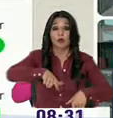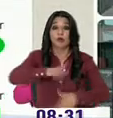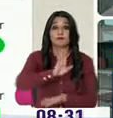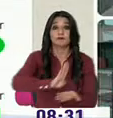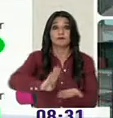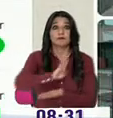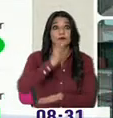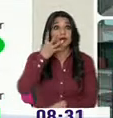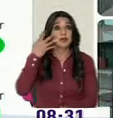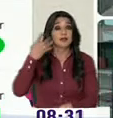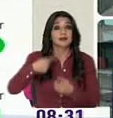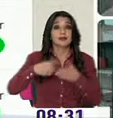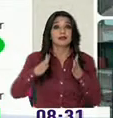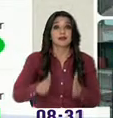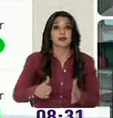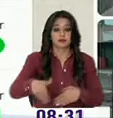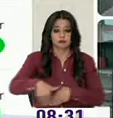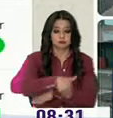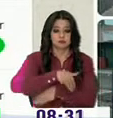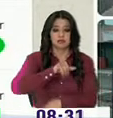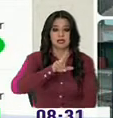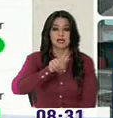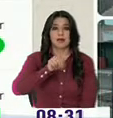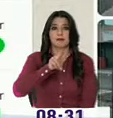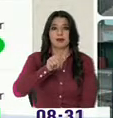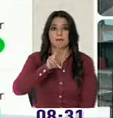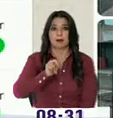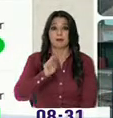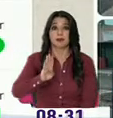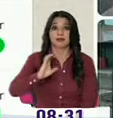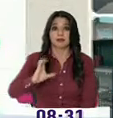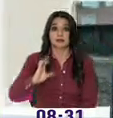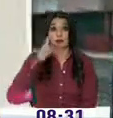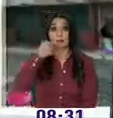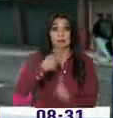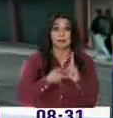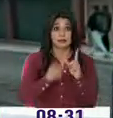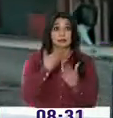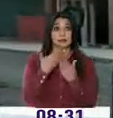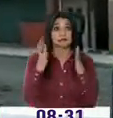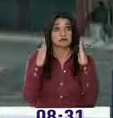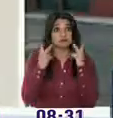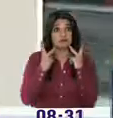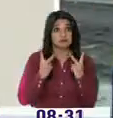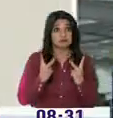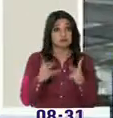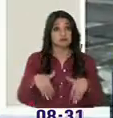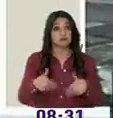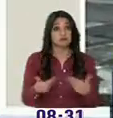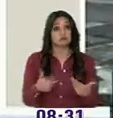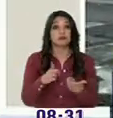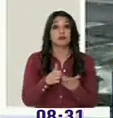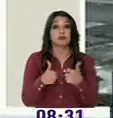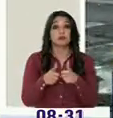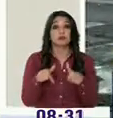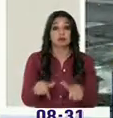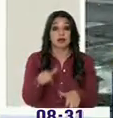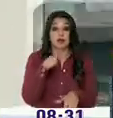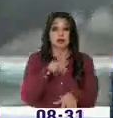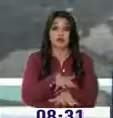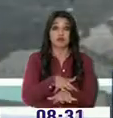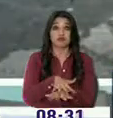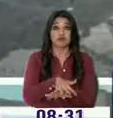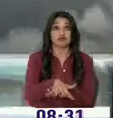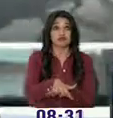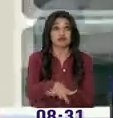Oriente Quiteño, calle Vilcabamba, entre la calle B y C. Esto es un mes. Gracias por su atención. Vean cómo está. El problema es que el agua,